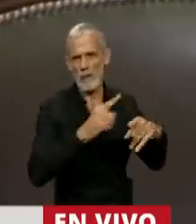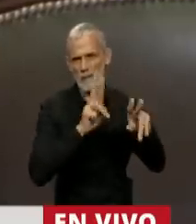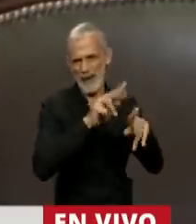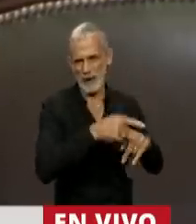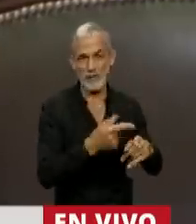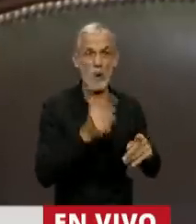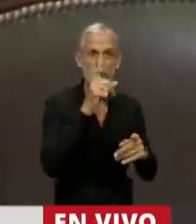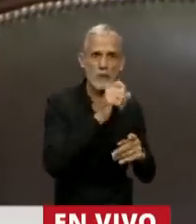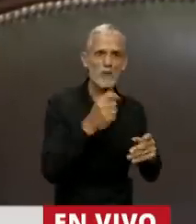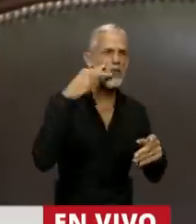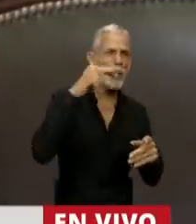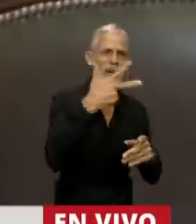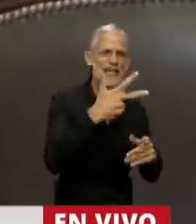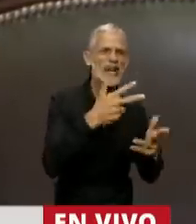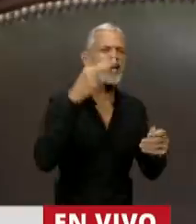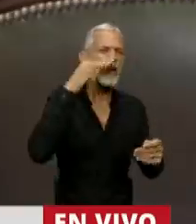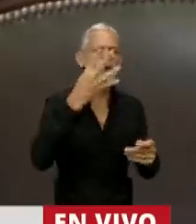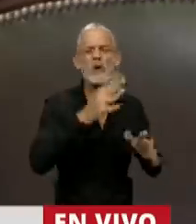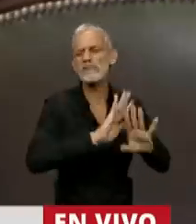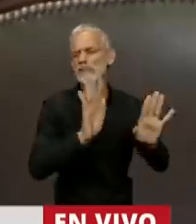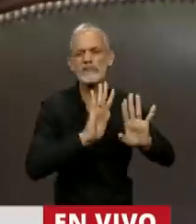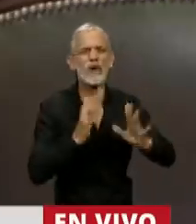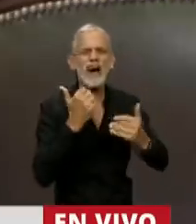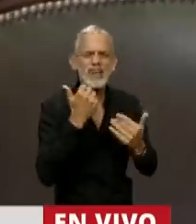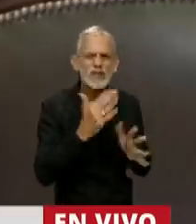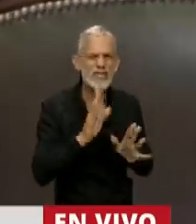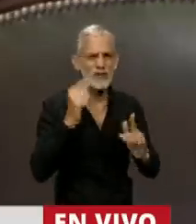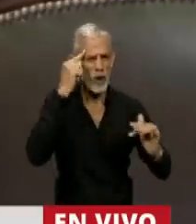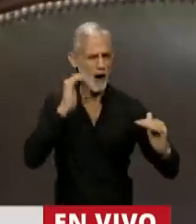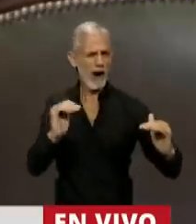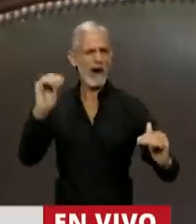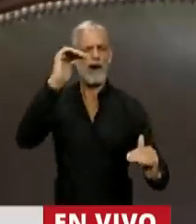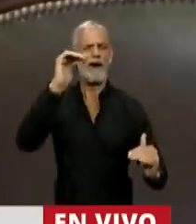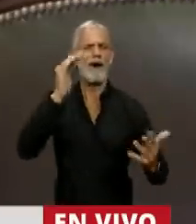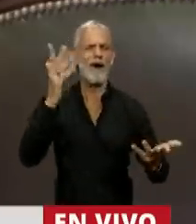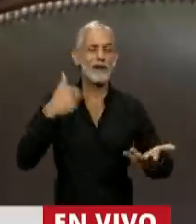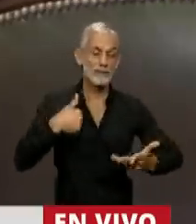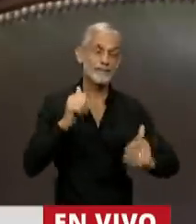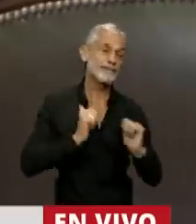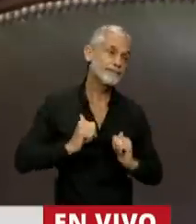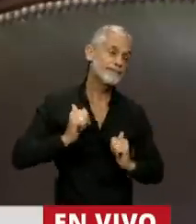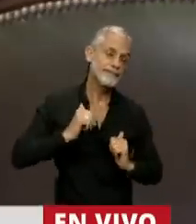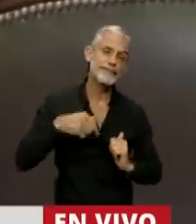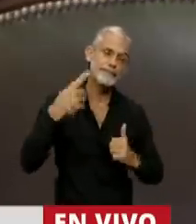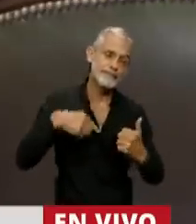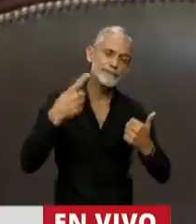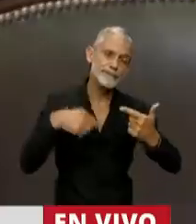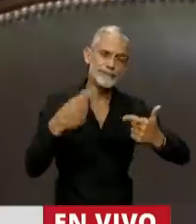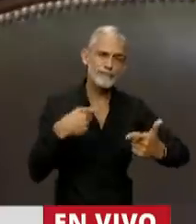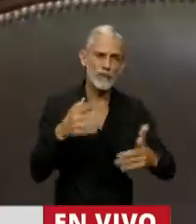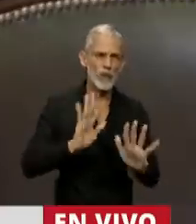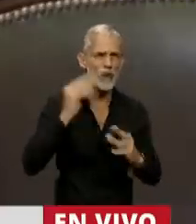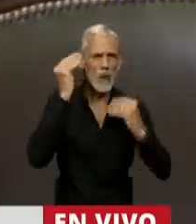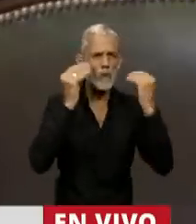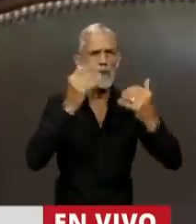hasta el 2003, 2004, no sirve. No sirve creerse superiores. Lo que uno viene escuchando hoy en las declaraciones y que es